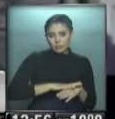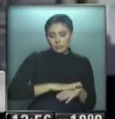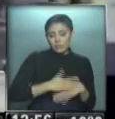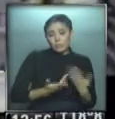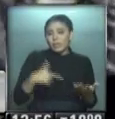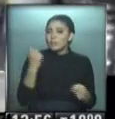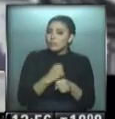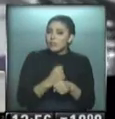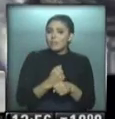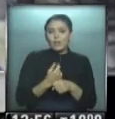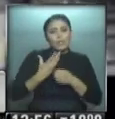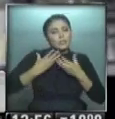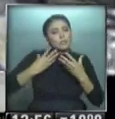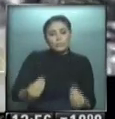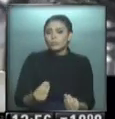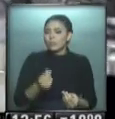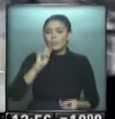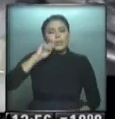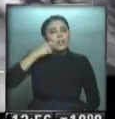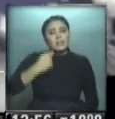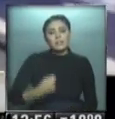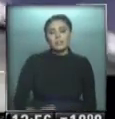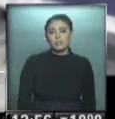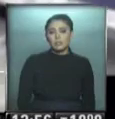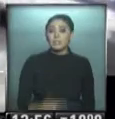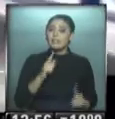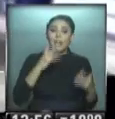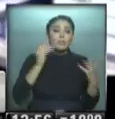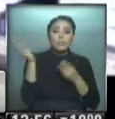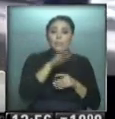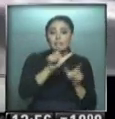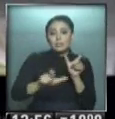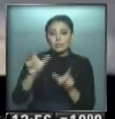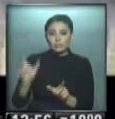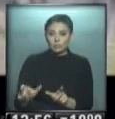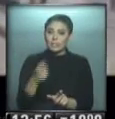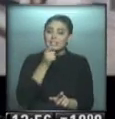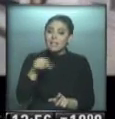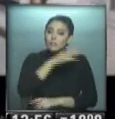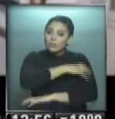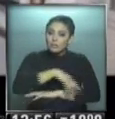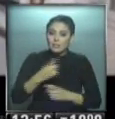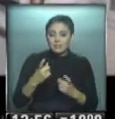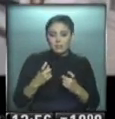un trabajo muy humano muy bonito y de ayuda a la gente que más lo necesita